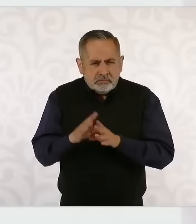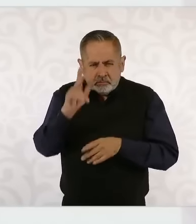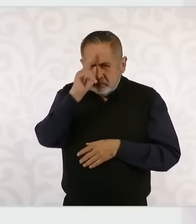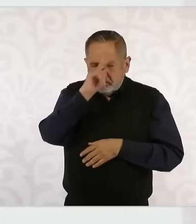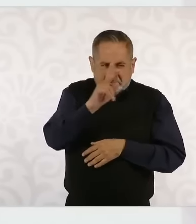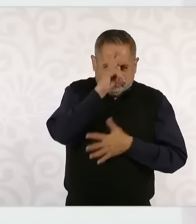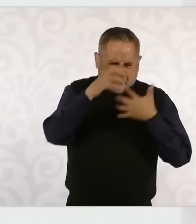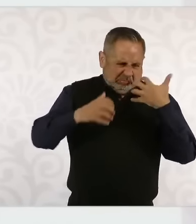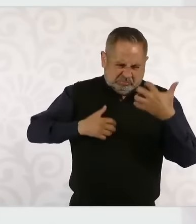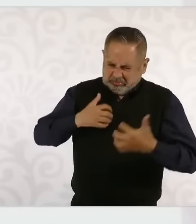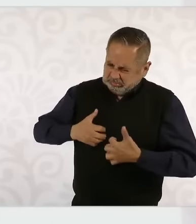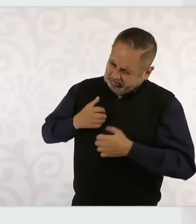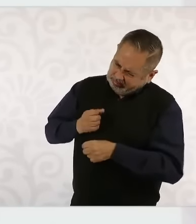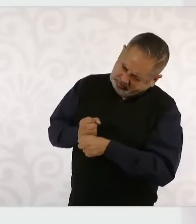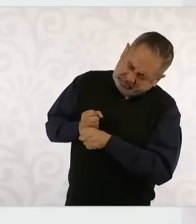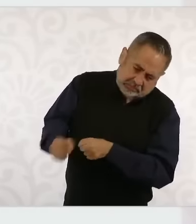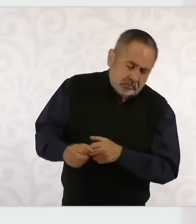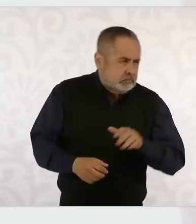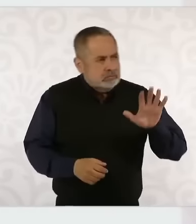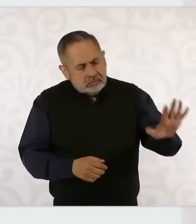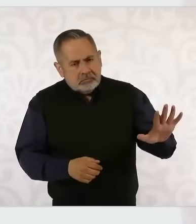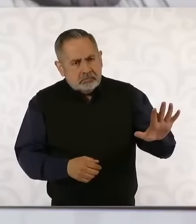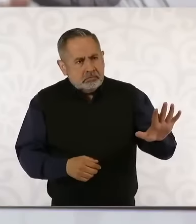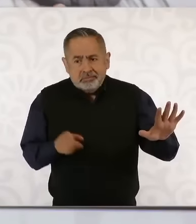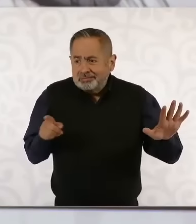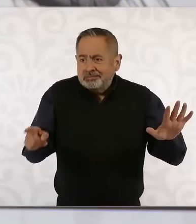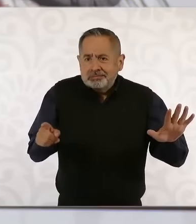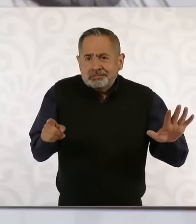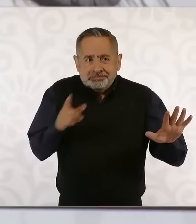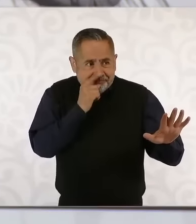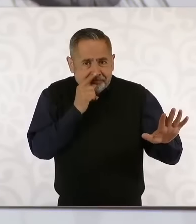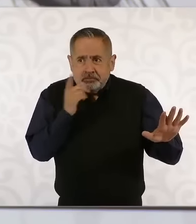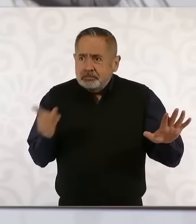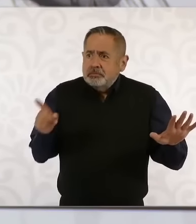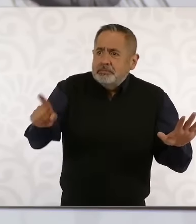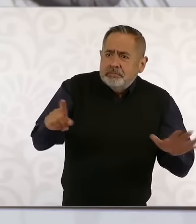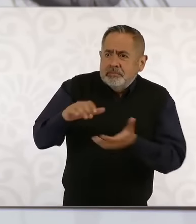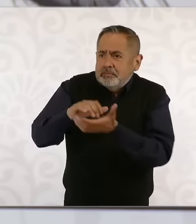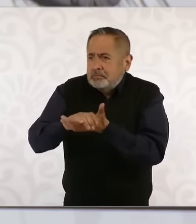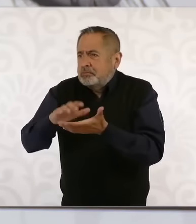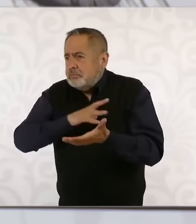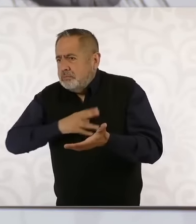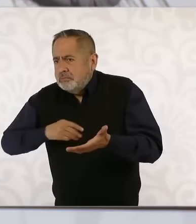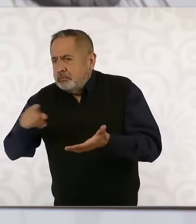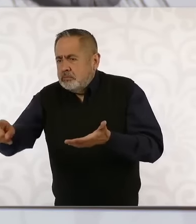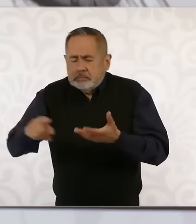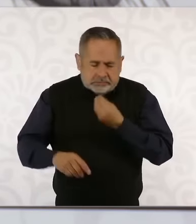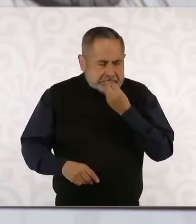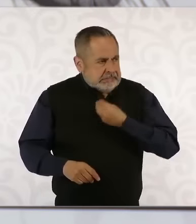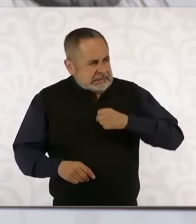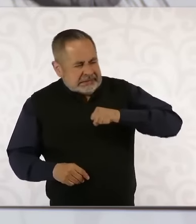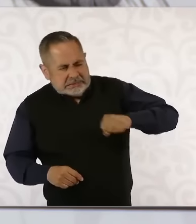esta violencia. Los policías son padres de familia, madres de familia, tienen familia y están ahí